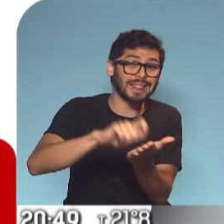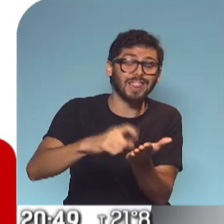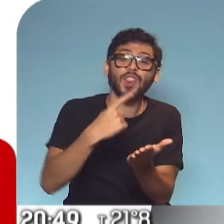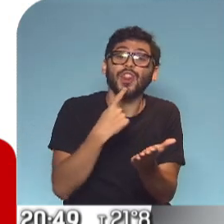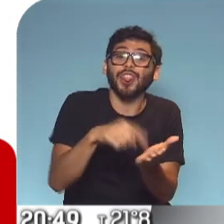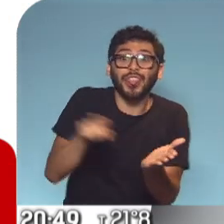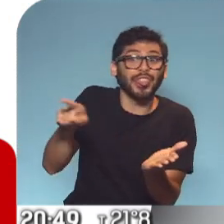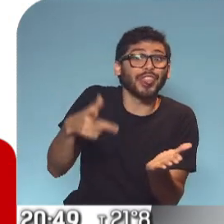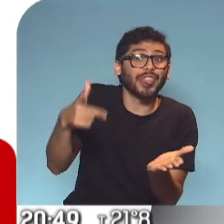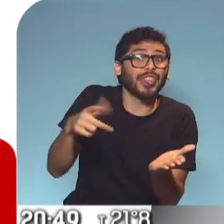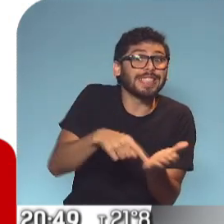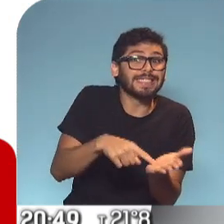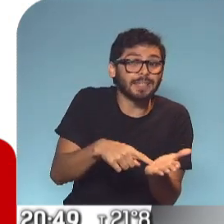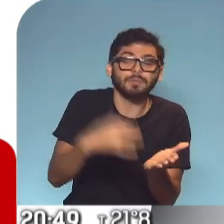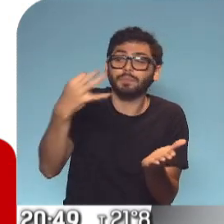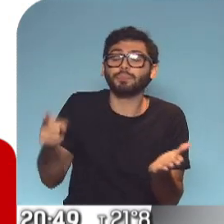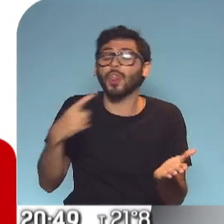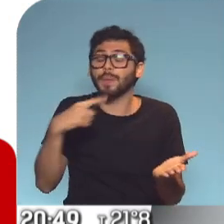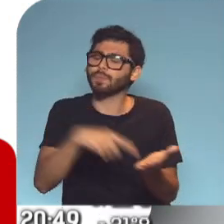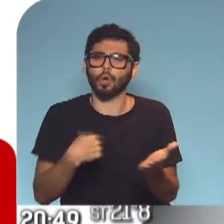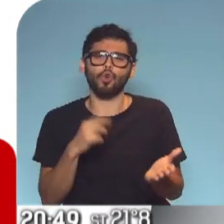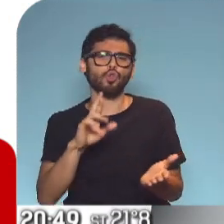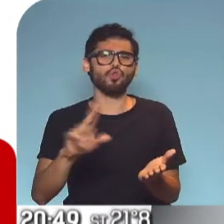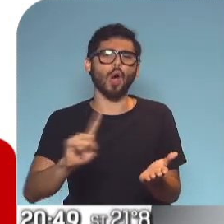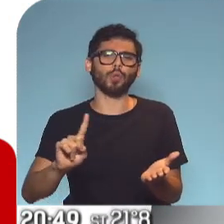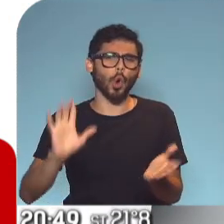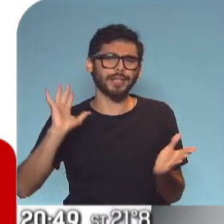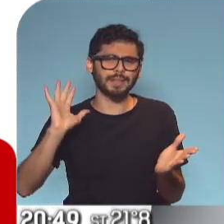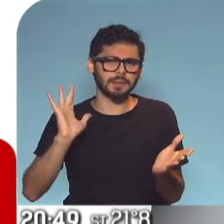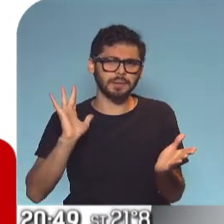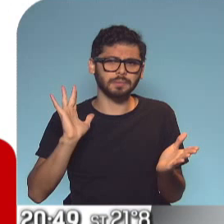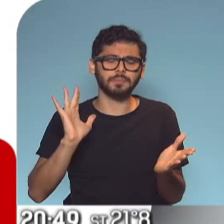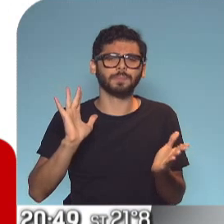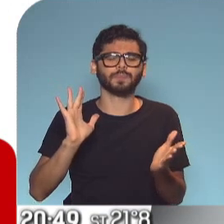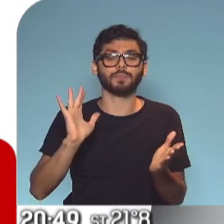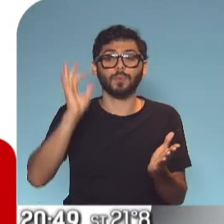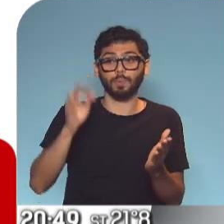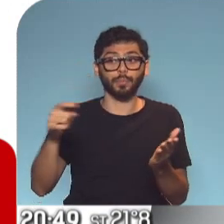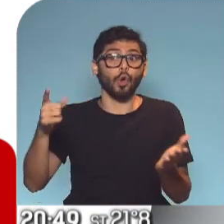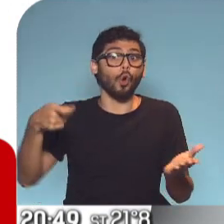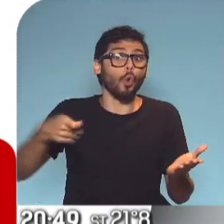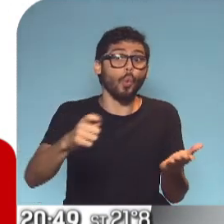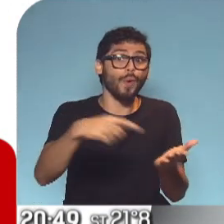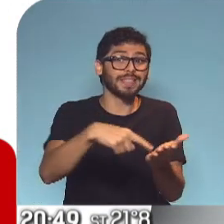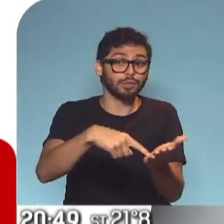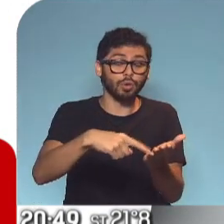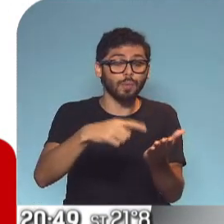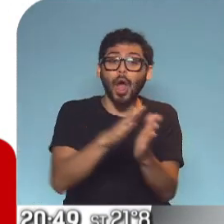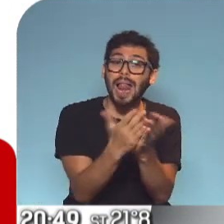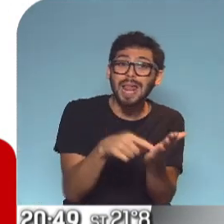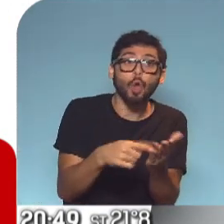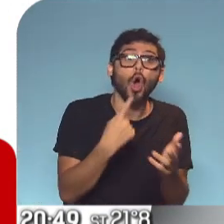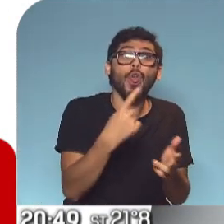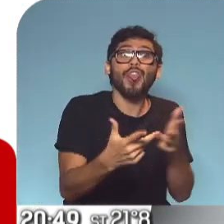a la venta sin su autorización, que él está en juicio con Santiago O'Donnell, que lo que dice el libro no